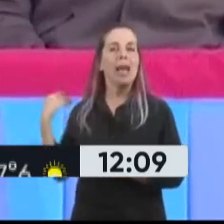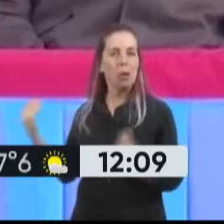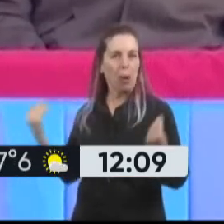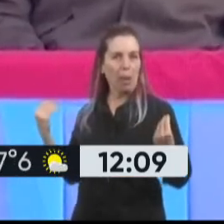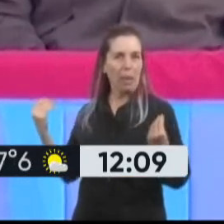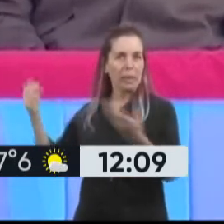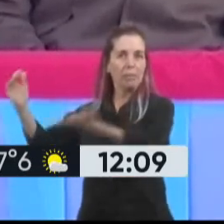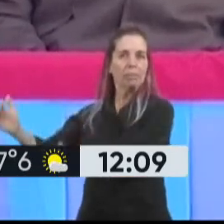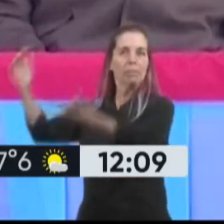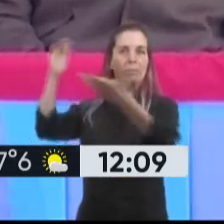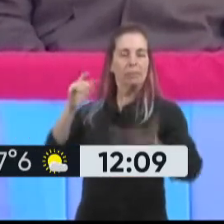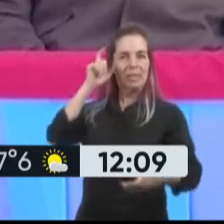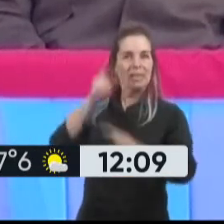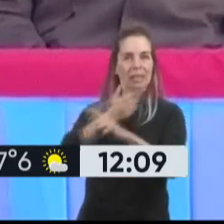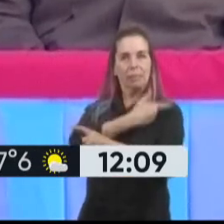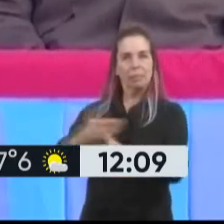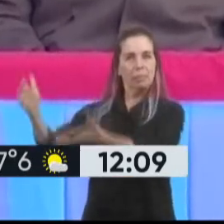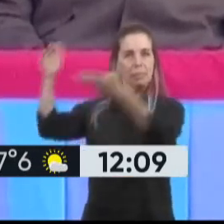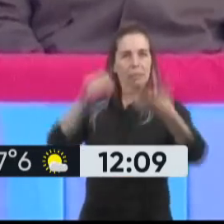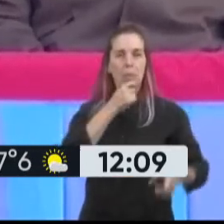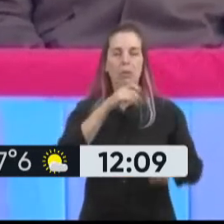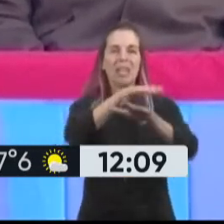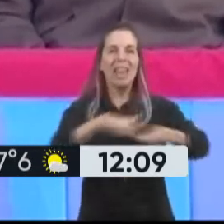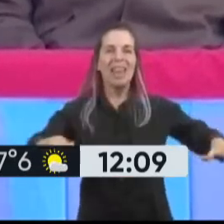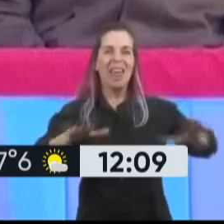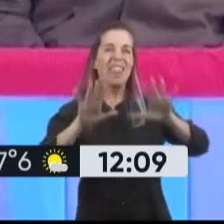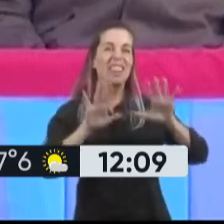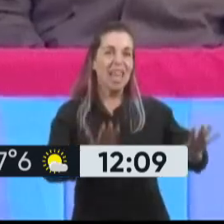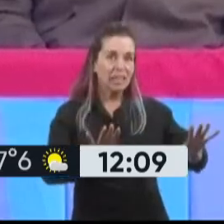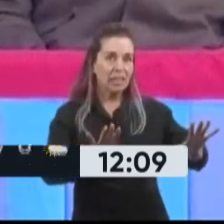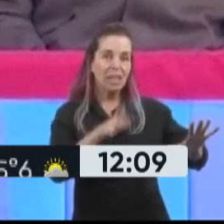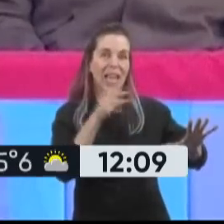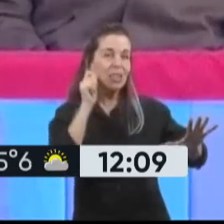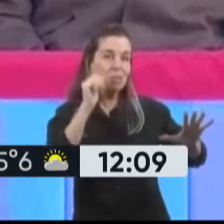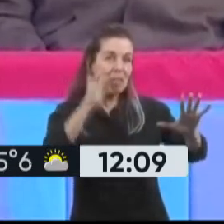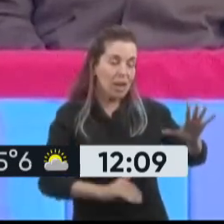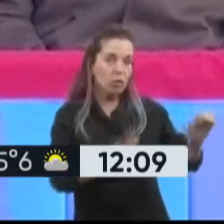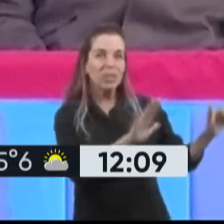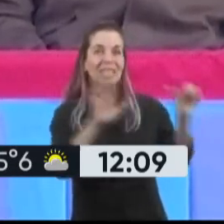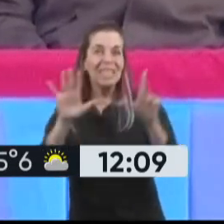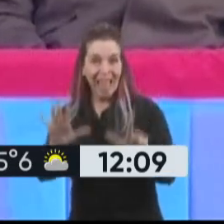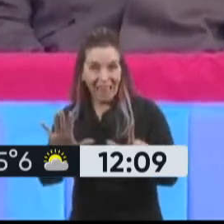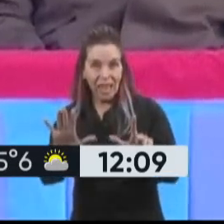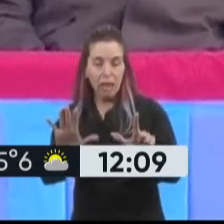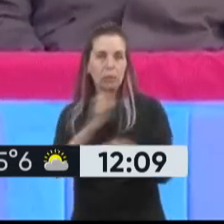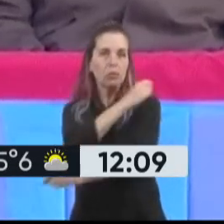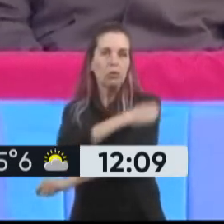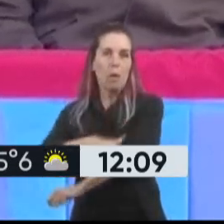entregándonos un país en donde 7 de cada 10 menores de 14 años son pobres.